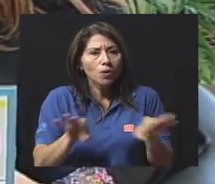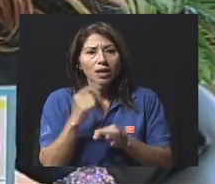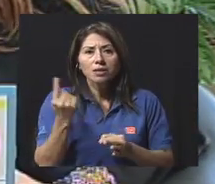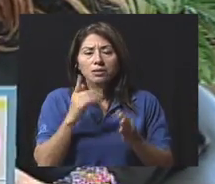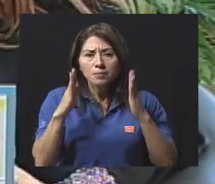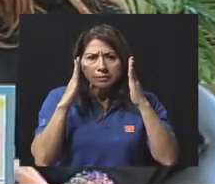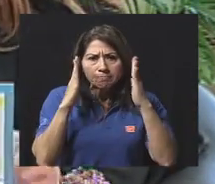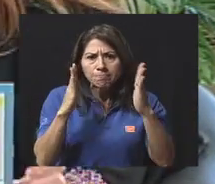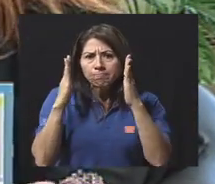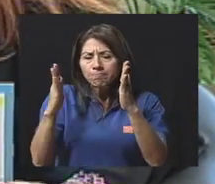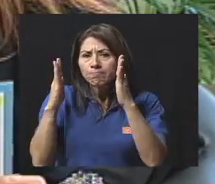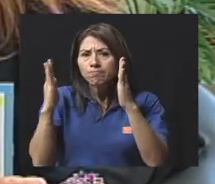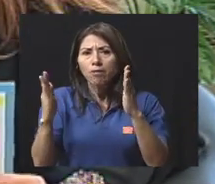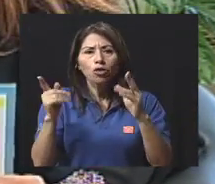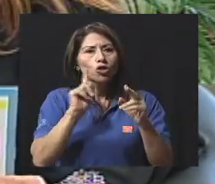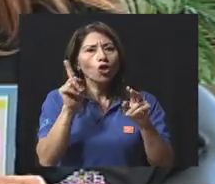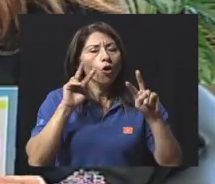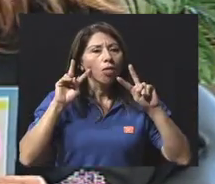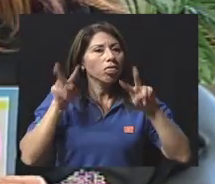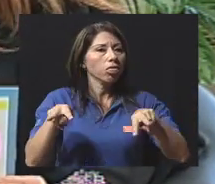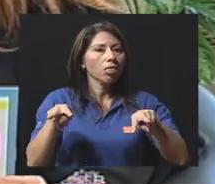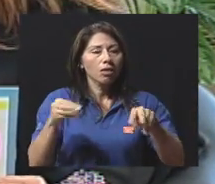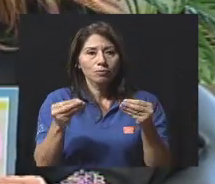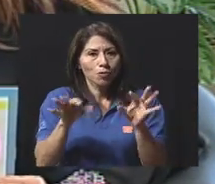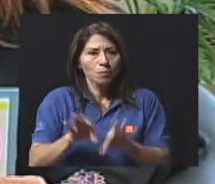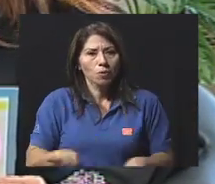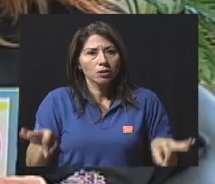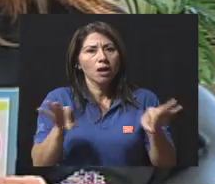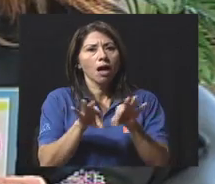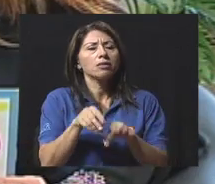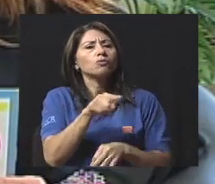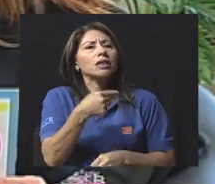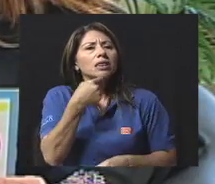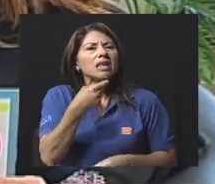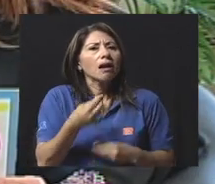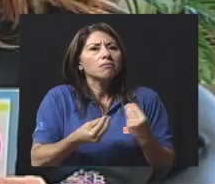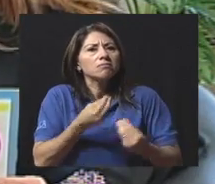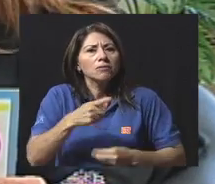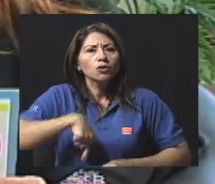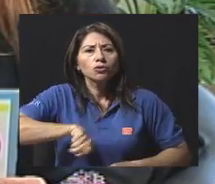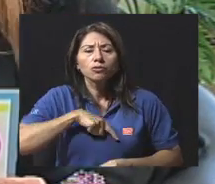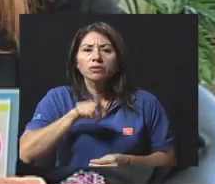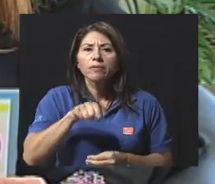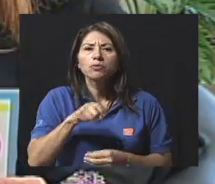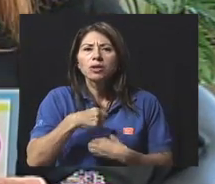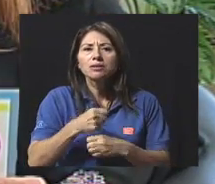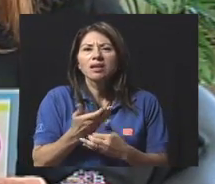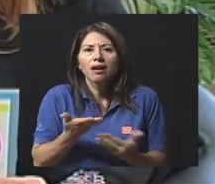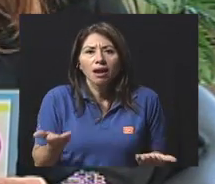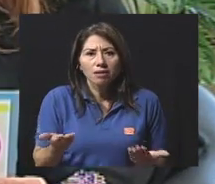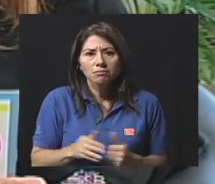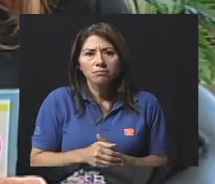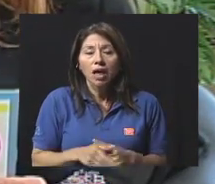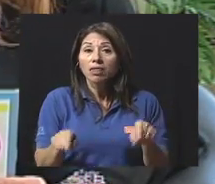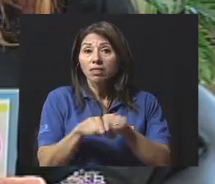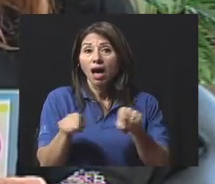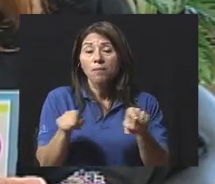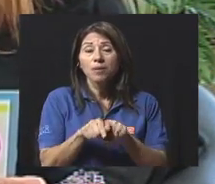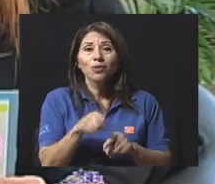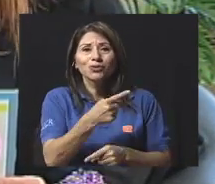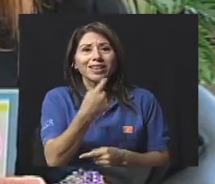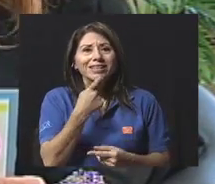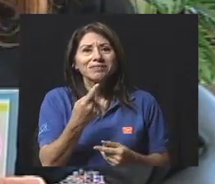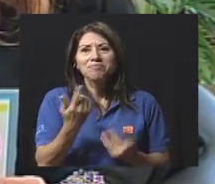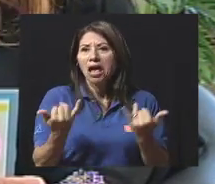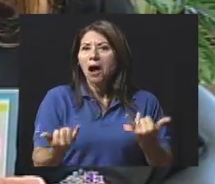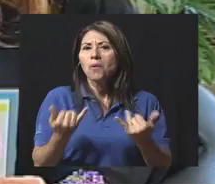este aspecto y me gustaría entonces que nos comente qué debemos hacer verdad Y tal vez lo que usted mencionaba verdad Ahora somos tan